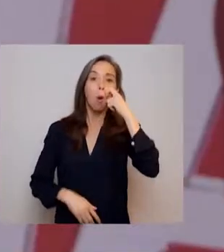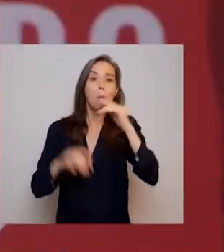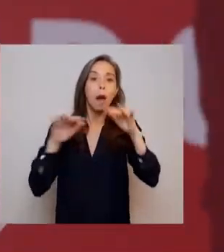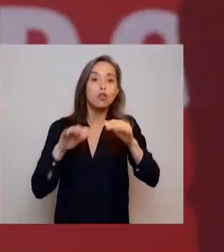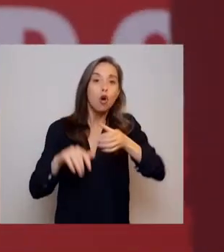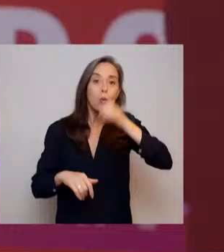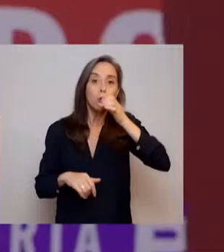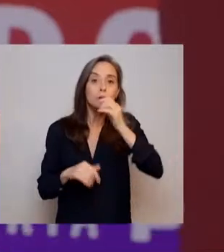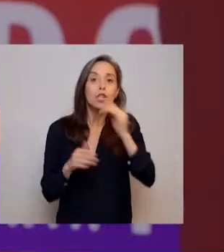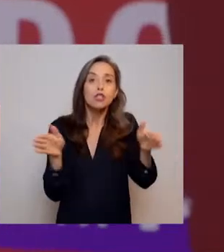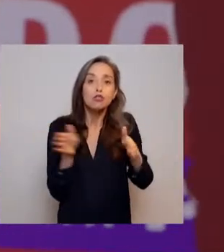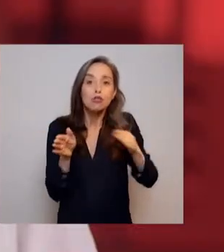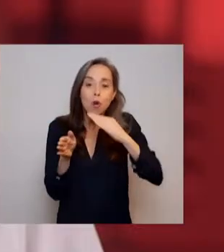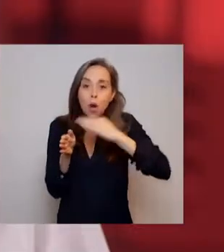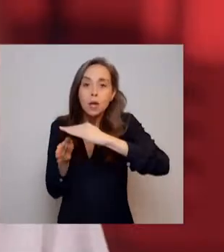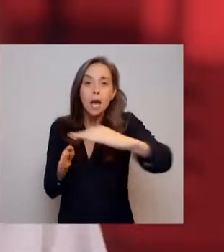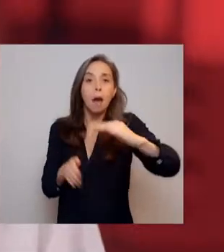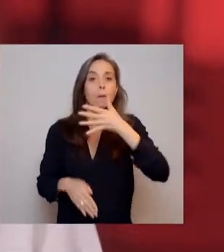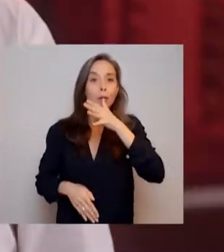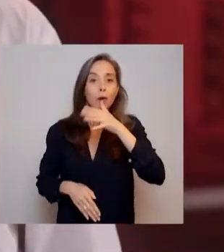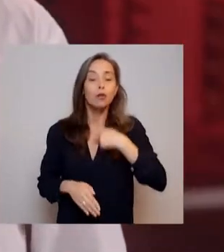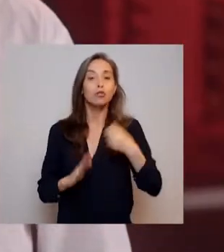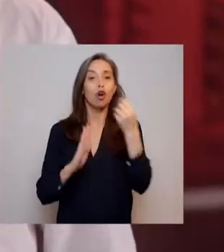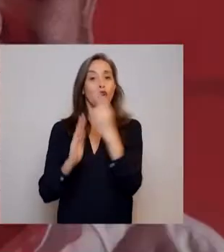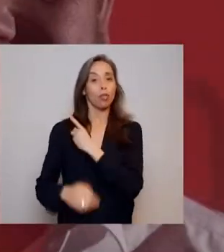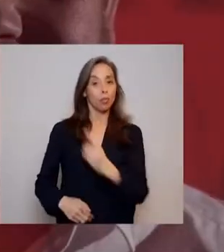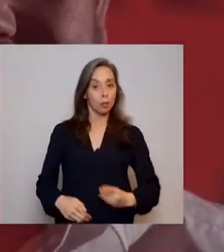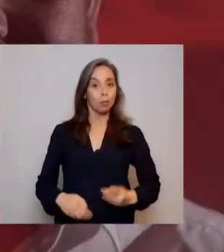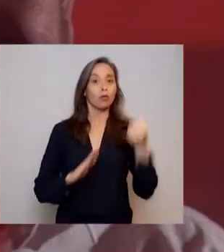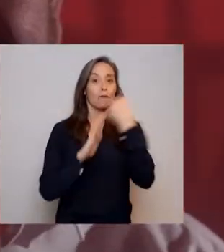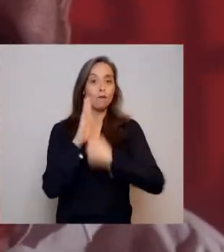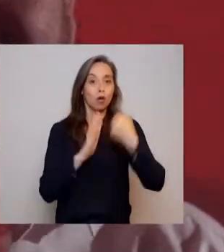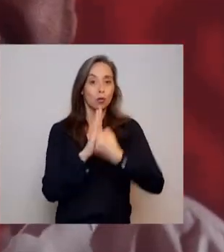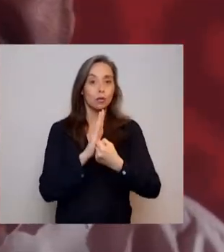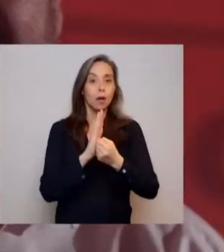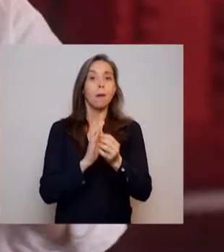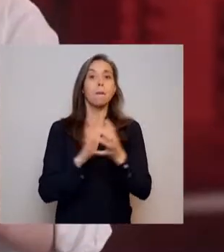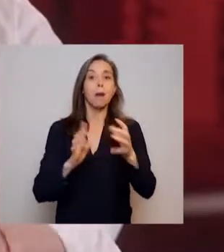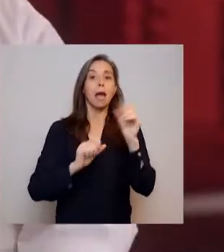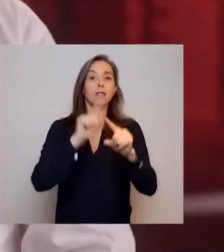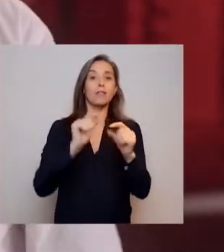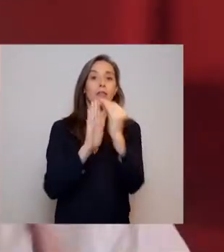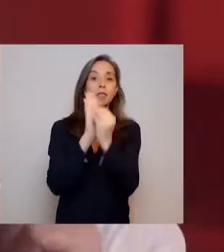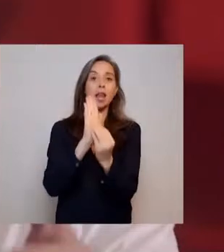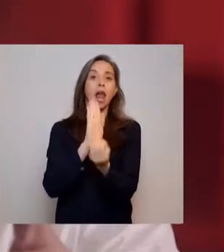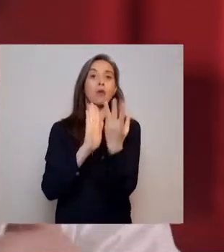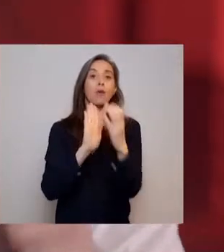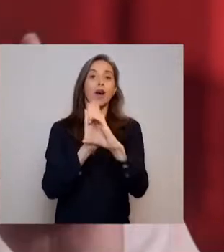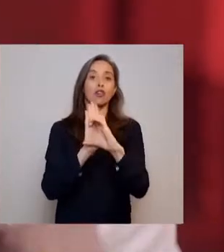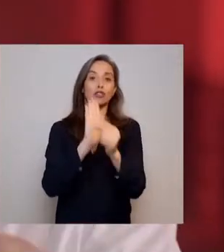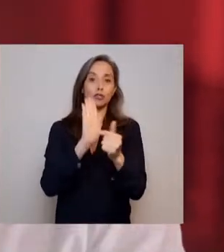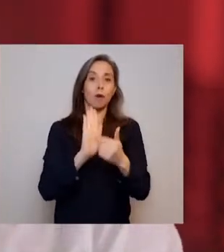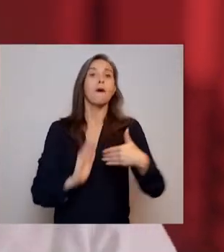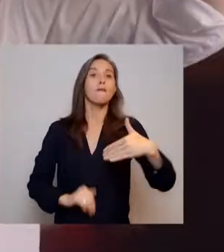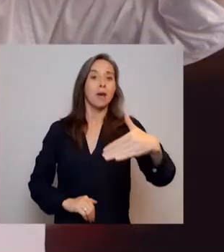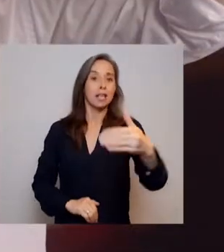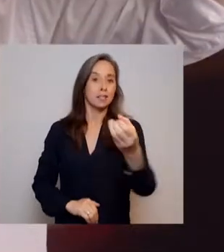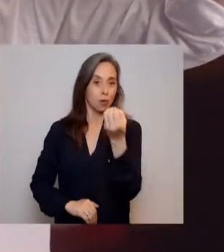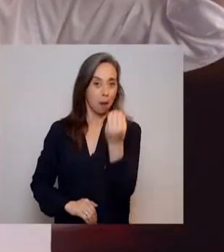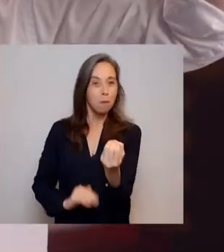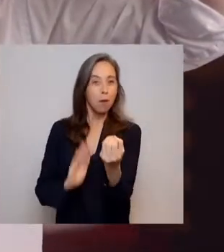consumo humano y la pequeña agricultura como diputado luchar es por implementar y defender la nueva constitución será una buena